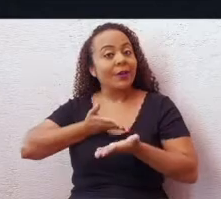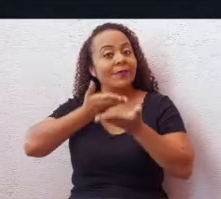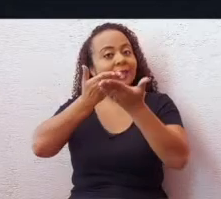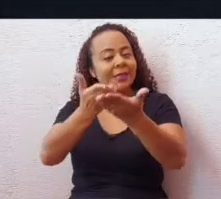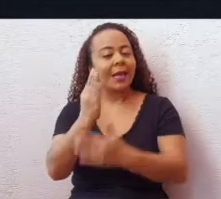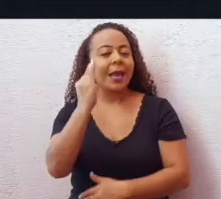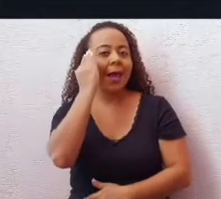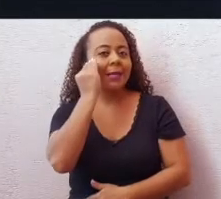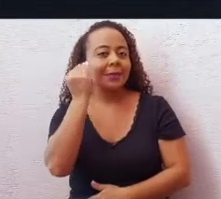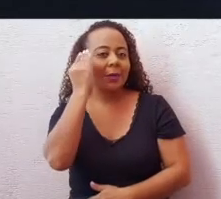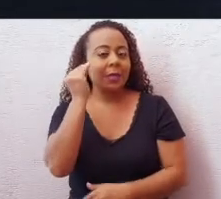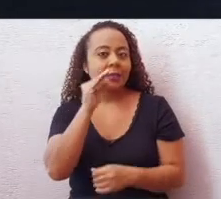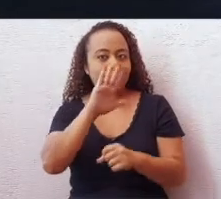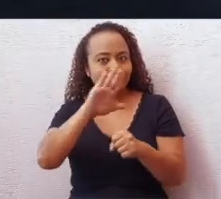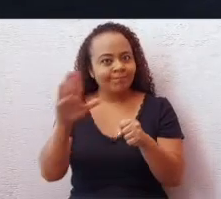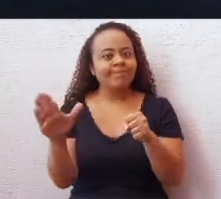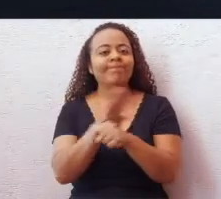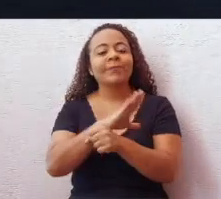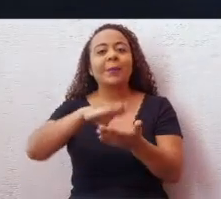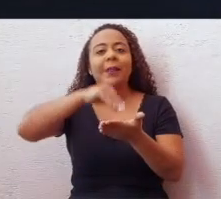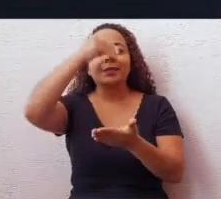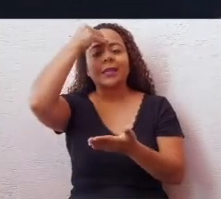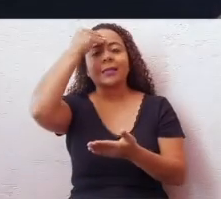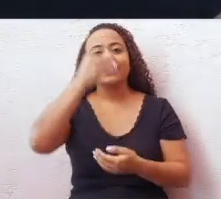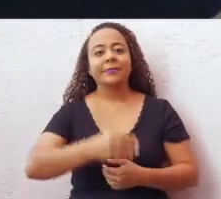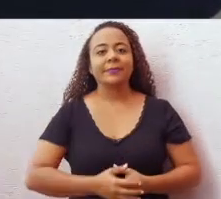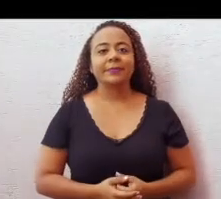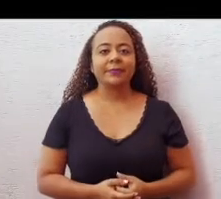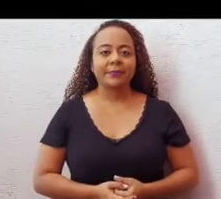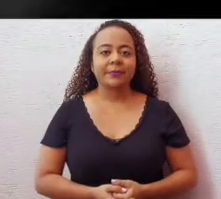una experiencia integral de aprendizaje